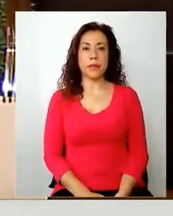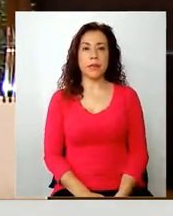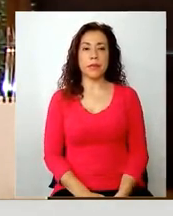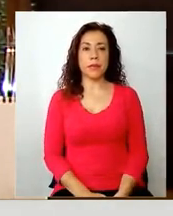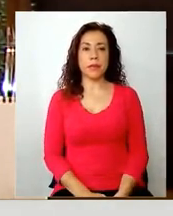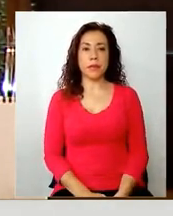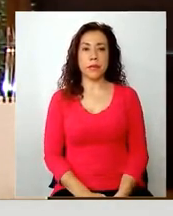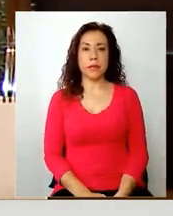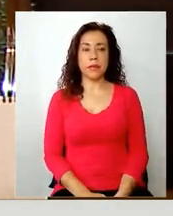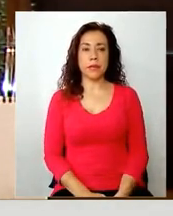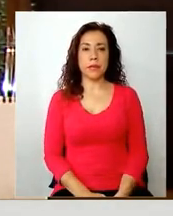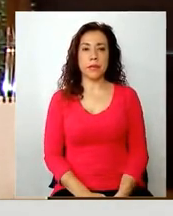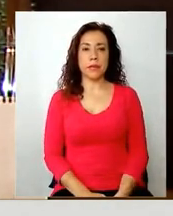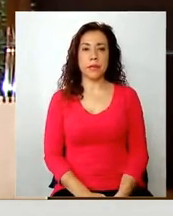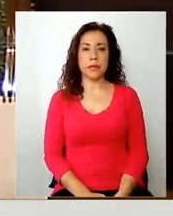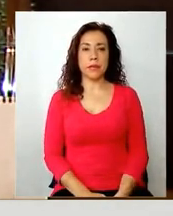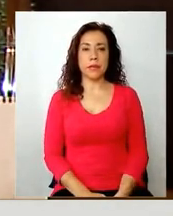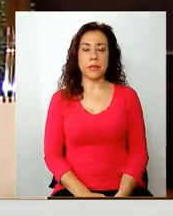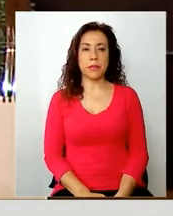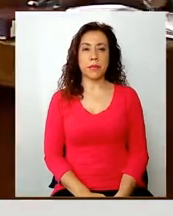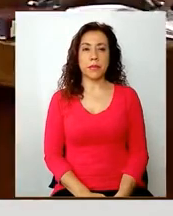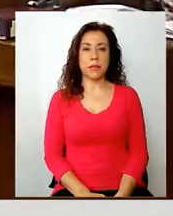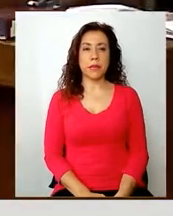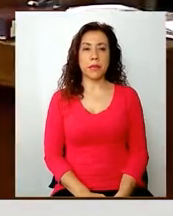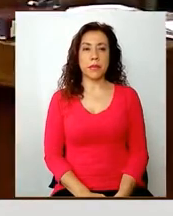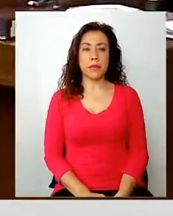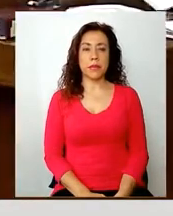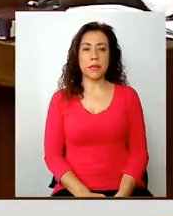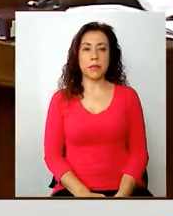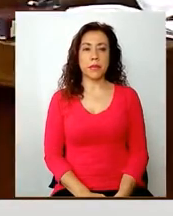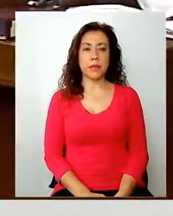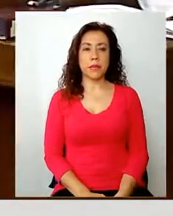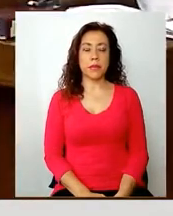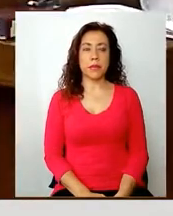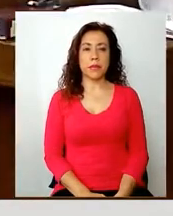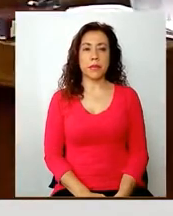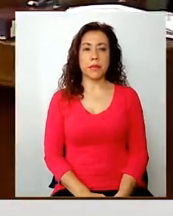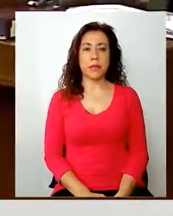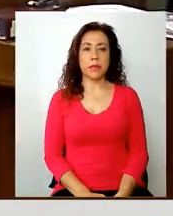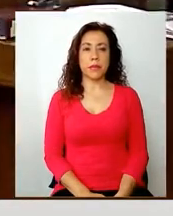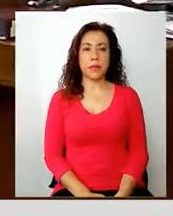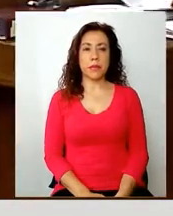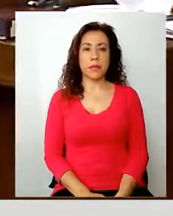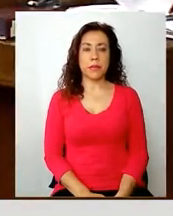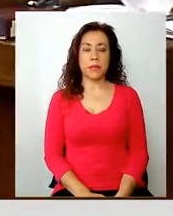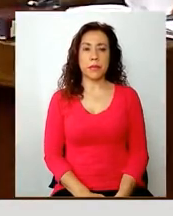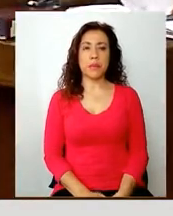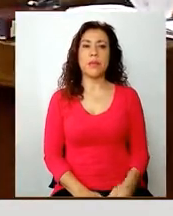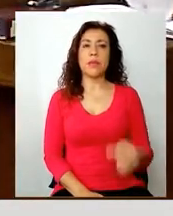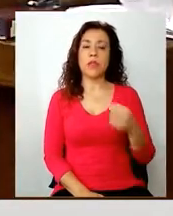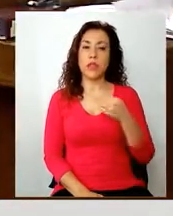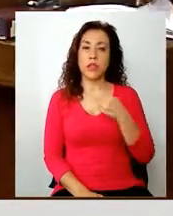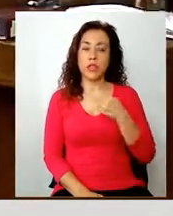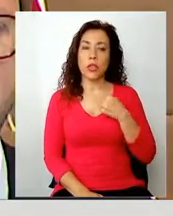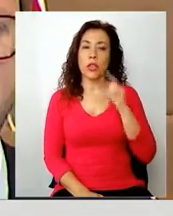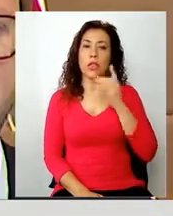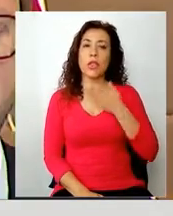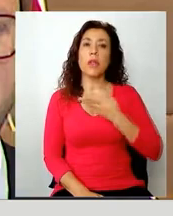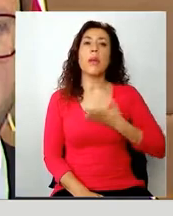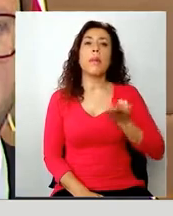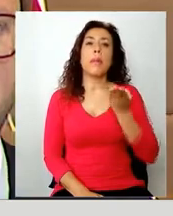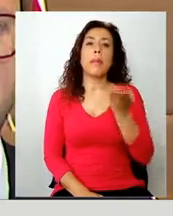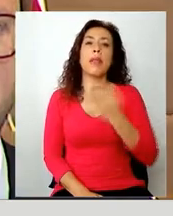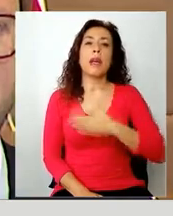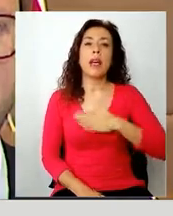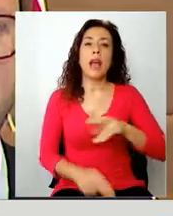si no no hay problema presidente si tengo una solicitud que hacer que